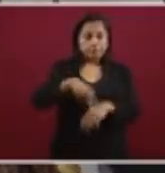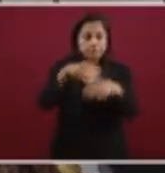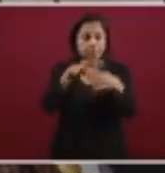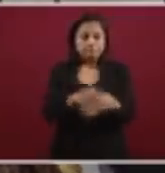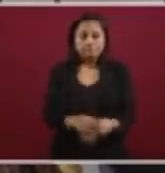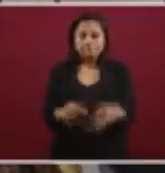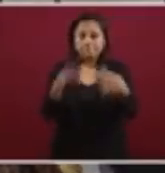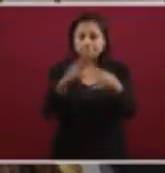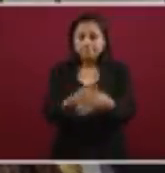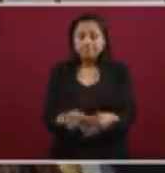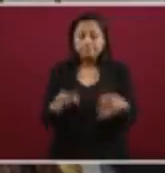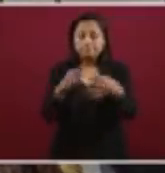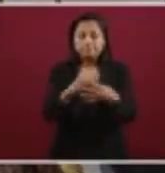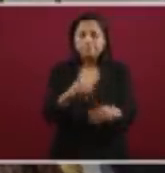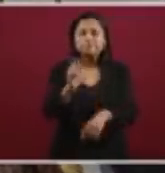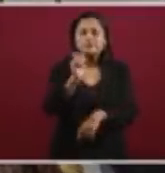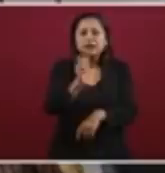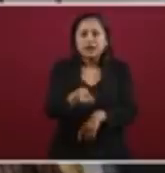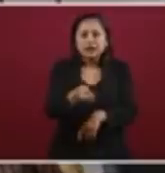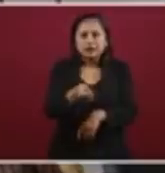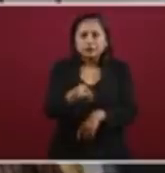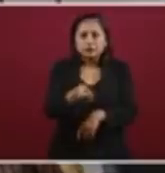pues demuestra eso